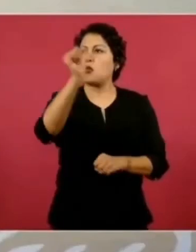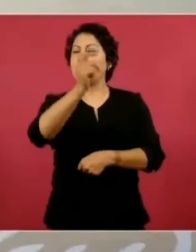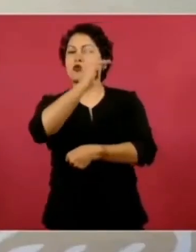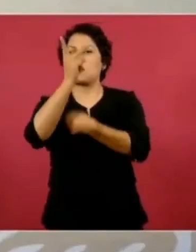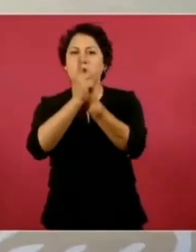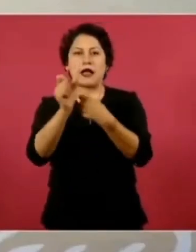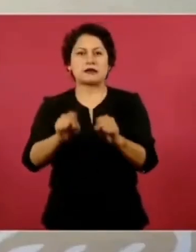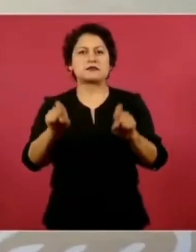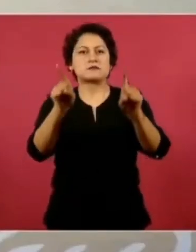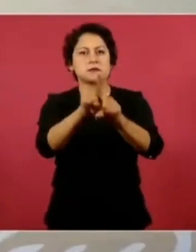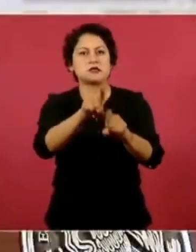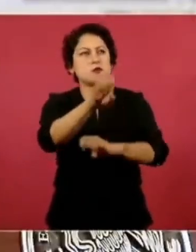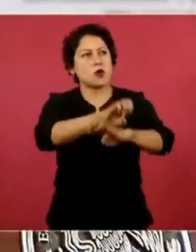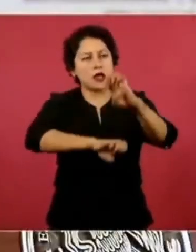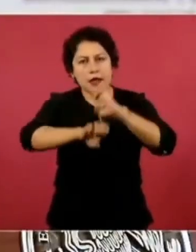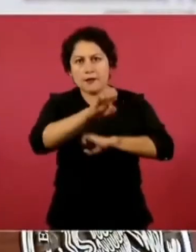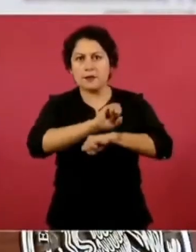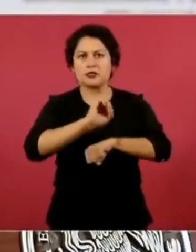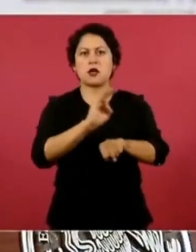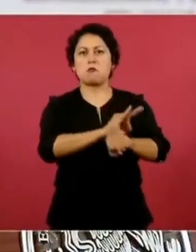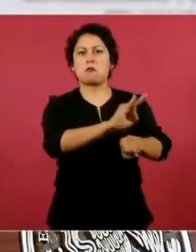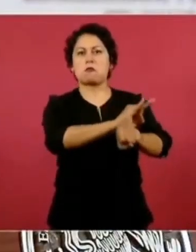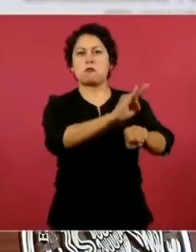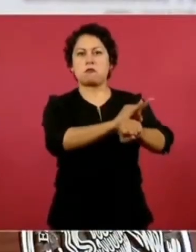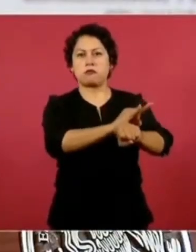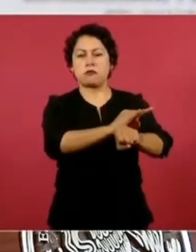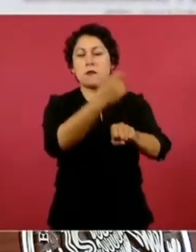se cobrara más por la luz